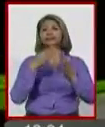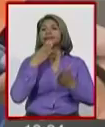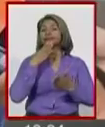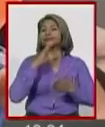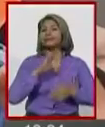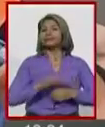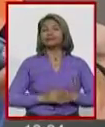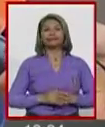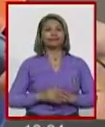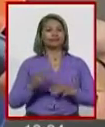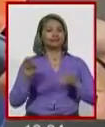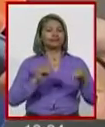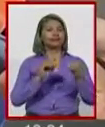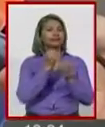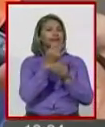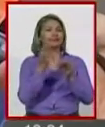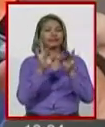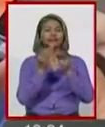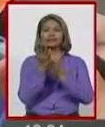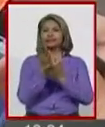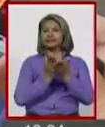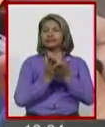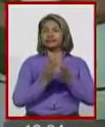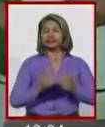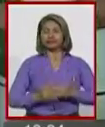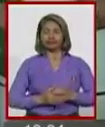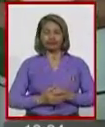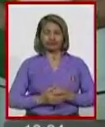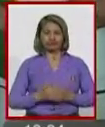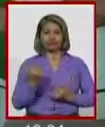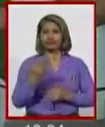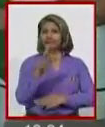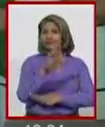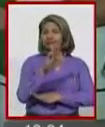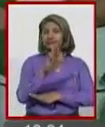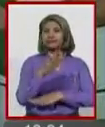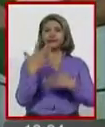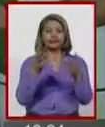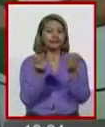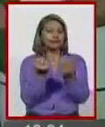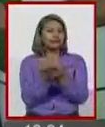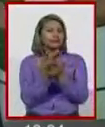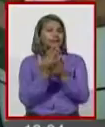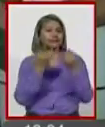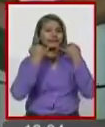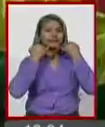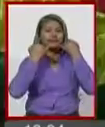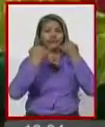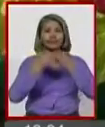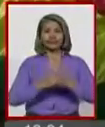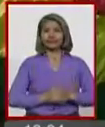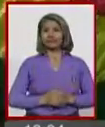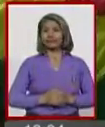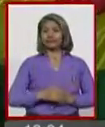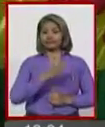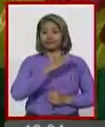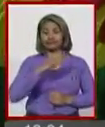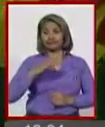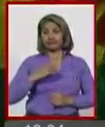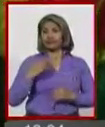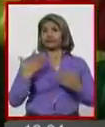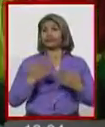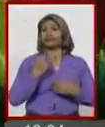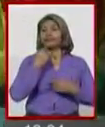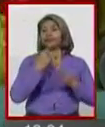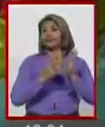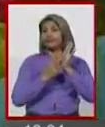mal construido y ponerle parche para tratar de sustentarlo. Esta tarde habrá un nuevo pronunciamiento de esta entidad cruceña.